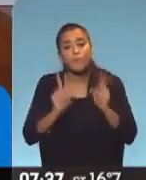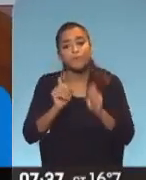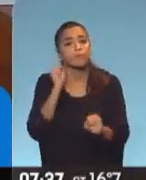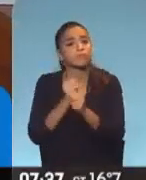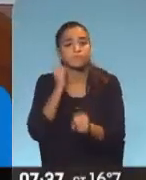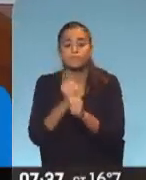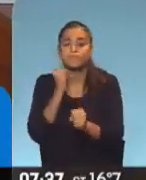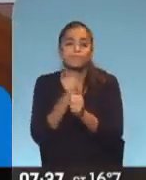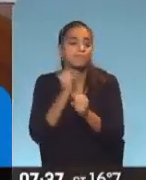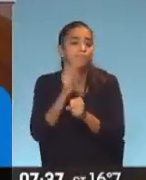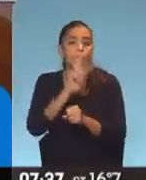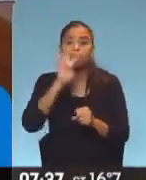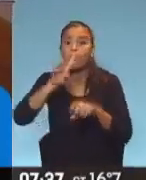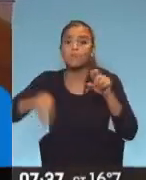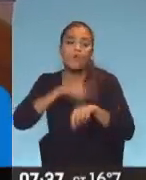trabajando 24 horas.